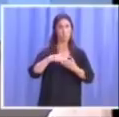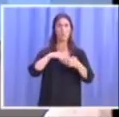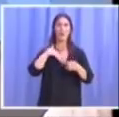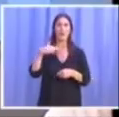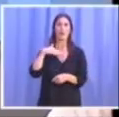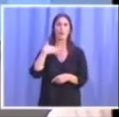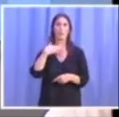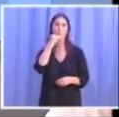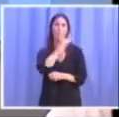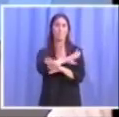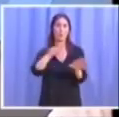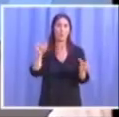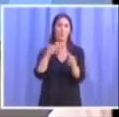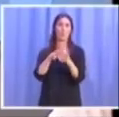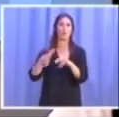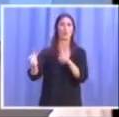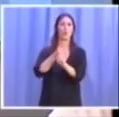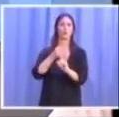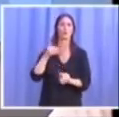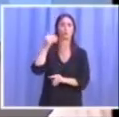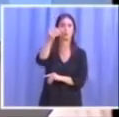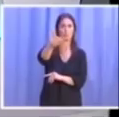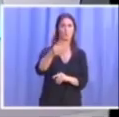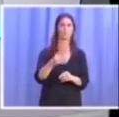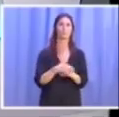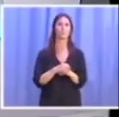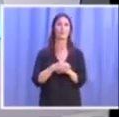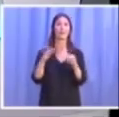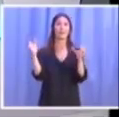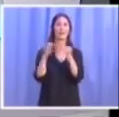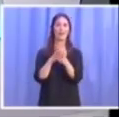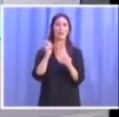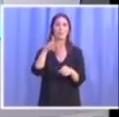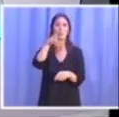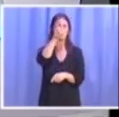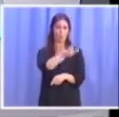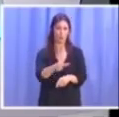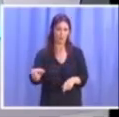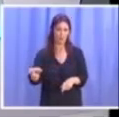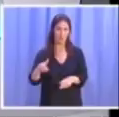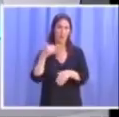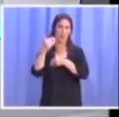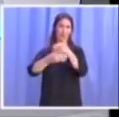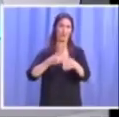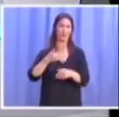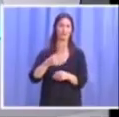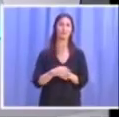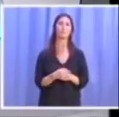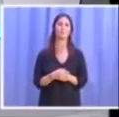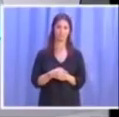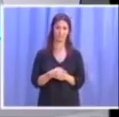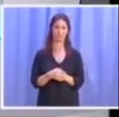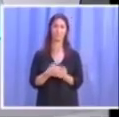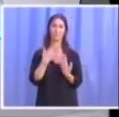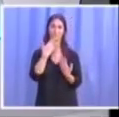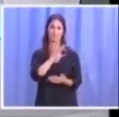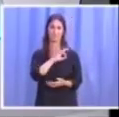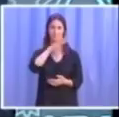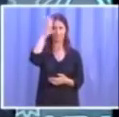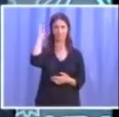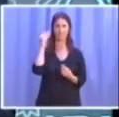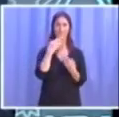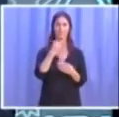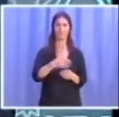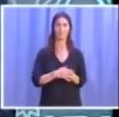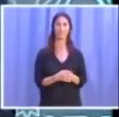de Granada y conquistar el futuro. Gracias, por Granada, señor. Y por sus gentes, adelante. Gracias, señor Cambril. Muchas